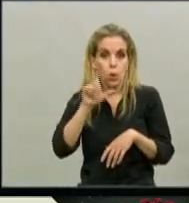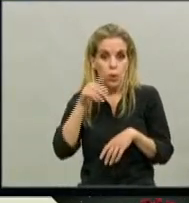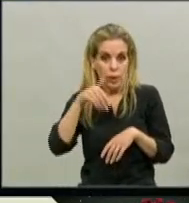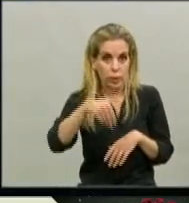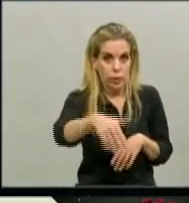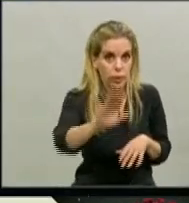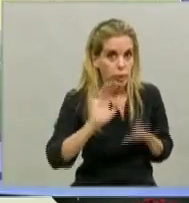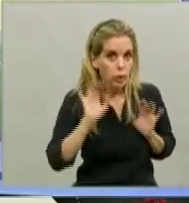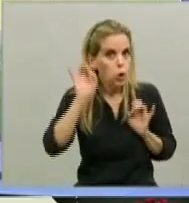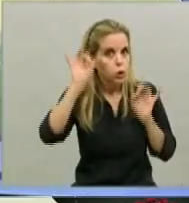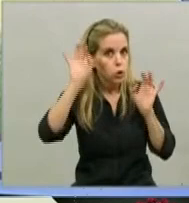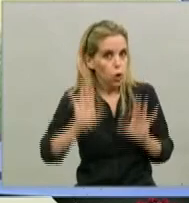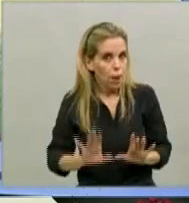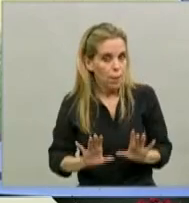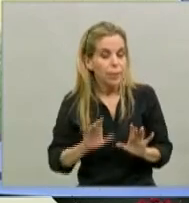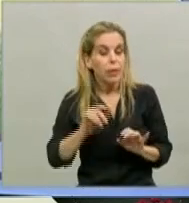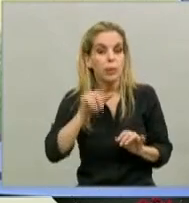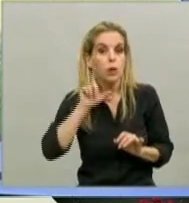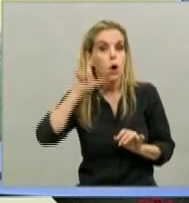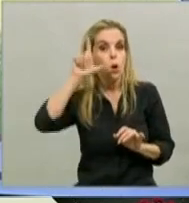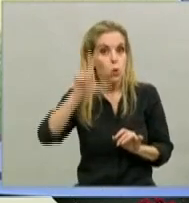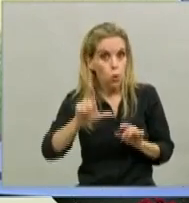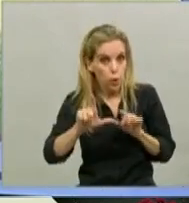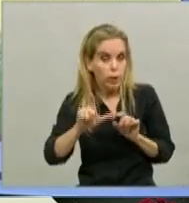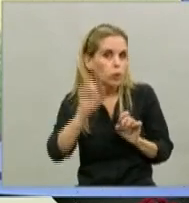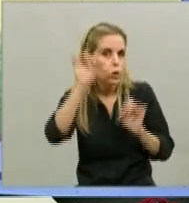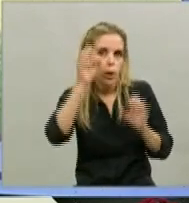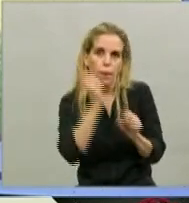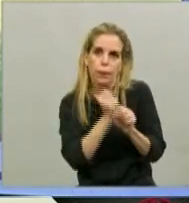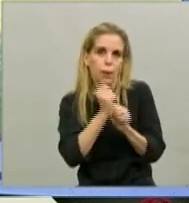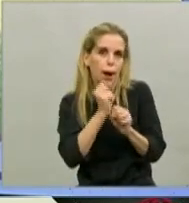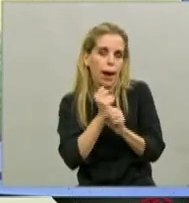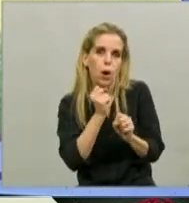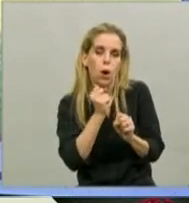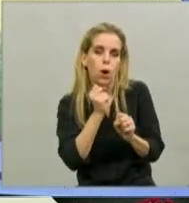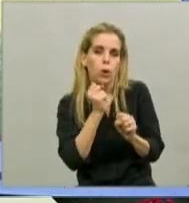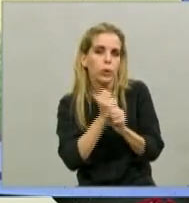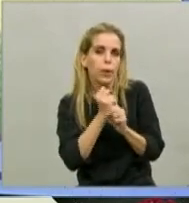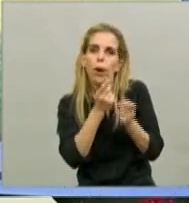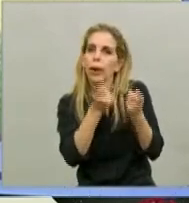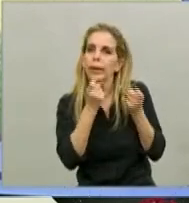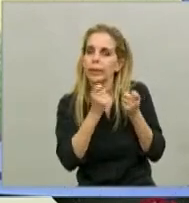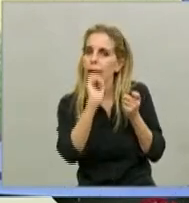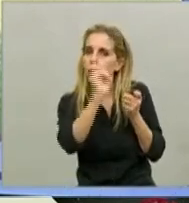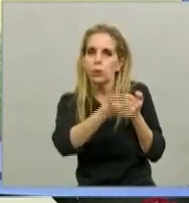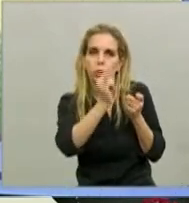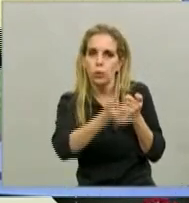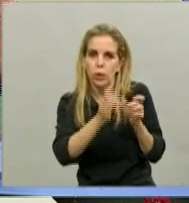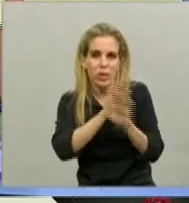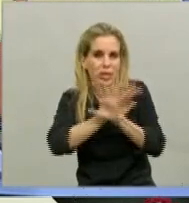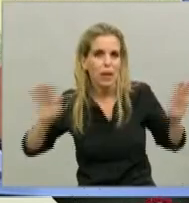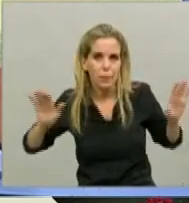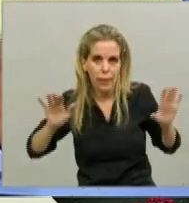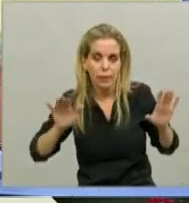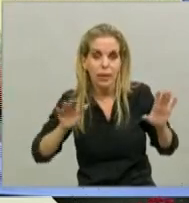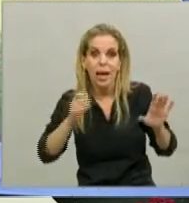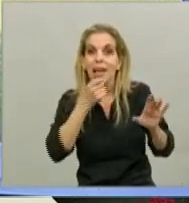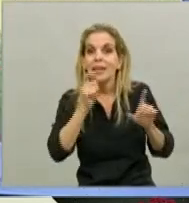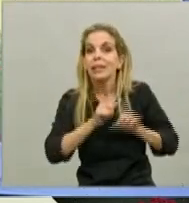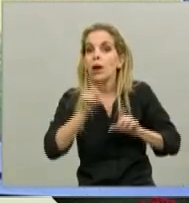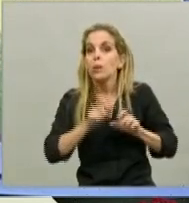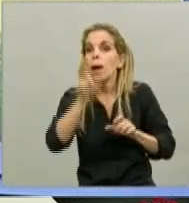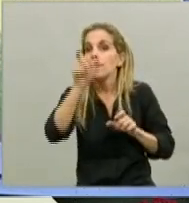van a poder viajar, del lunes a las 0 horas, aquellos trabajadores esenciales, nadie más. Y se va a aplicar un control al que se